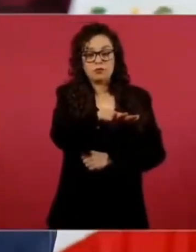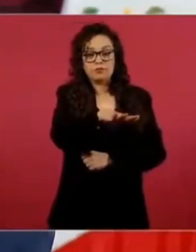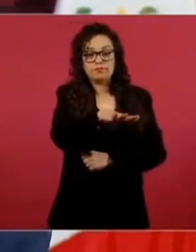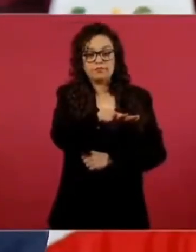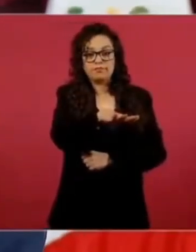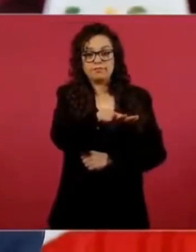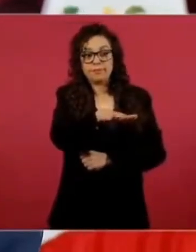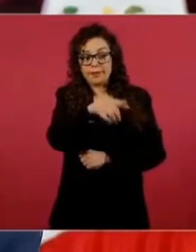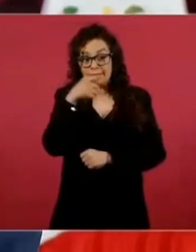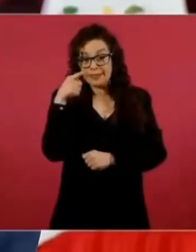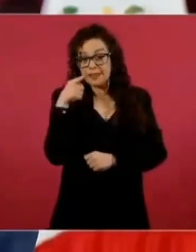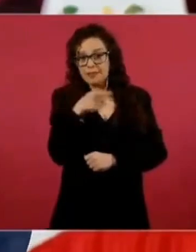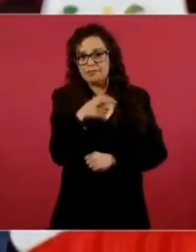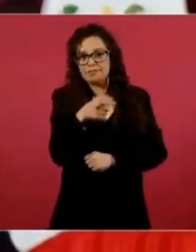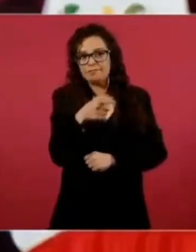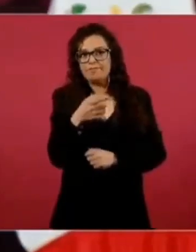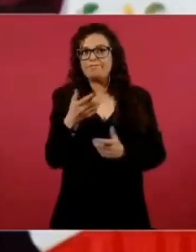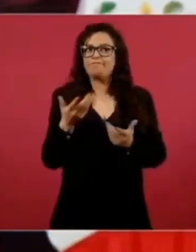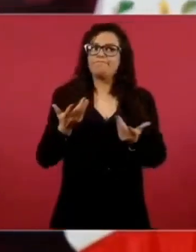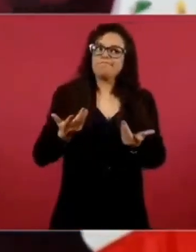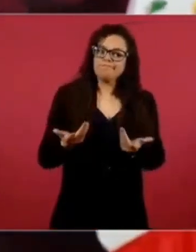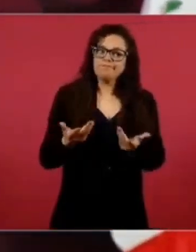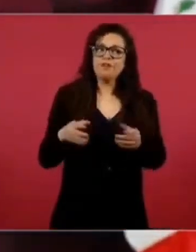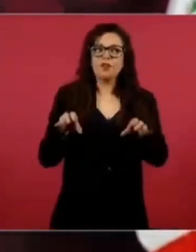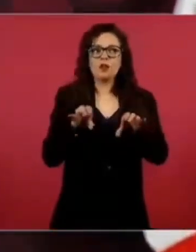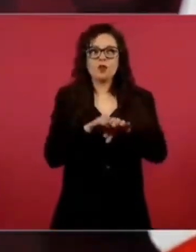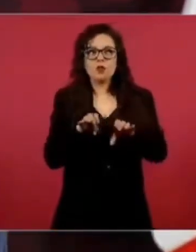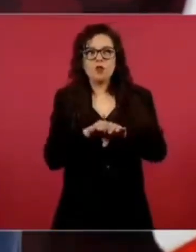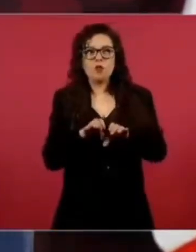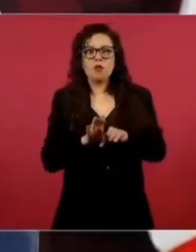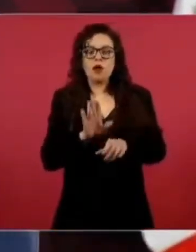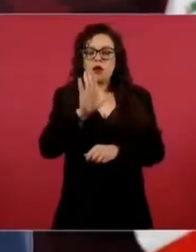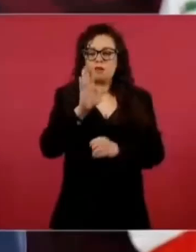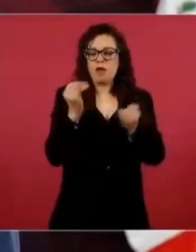es el equivalente a